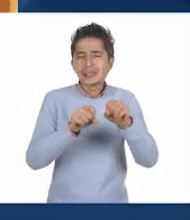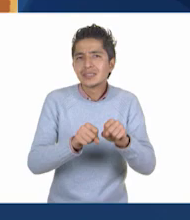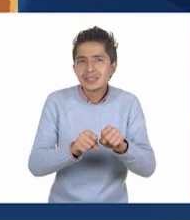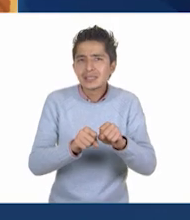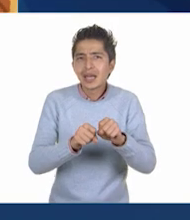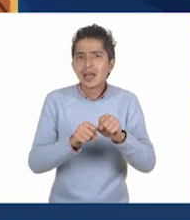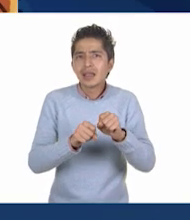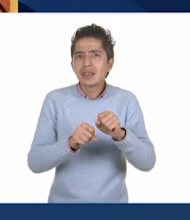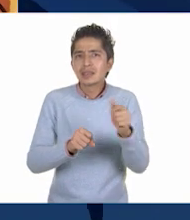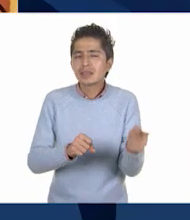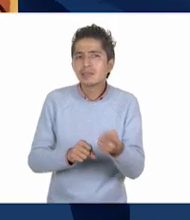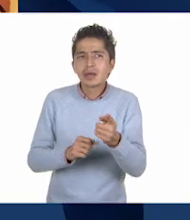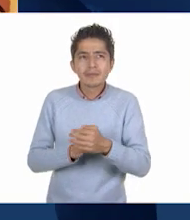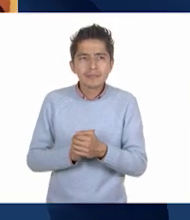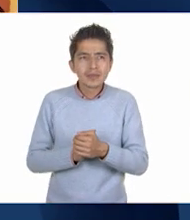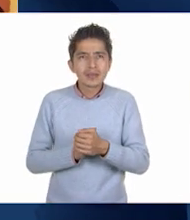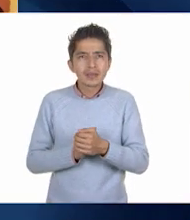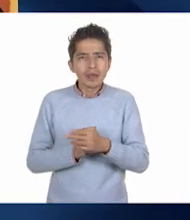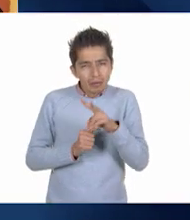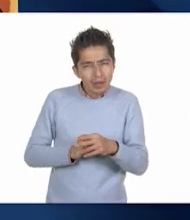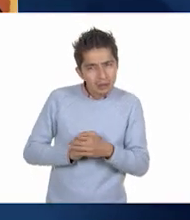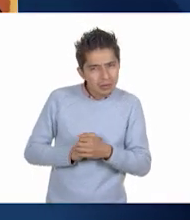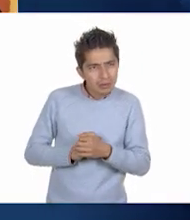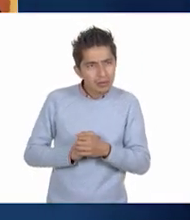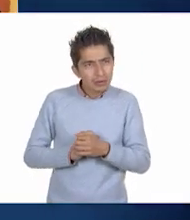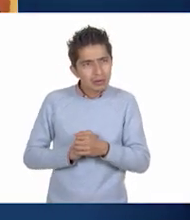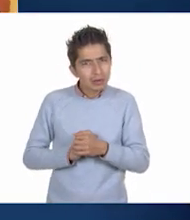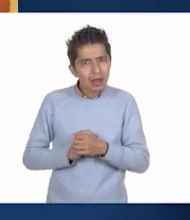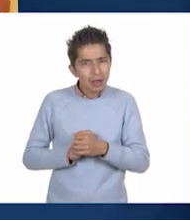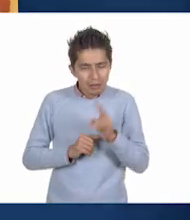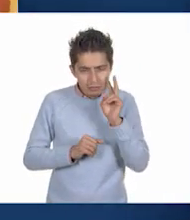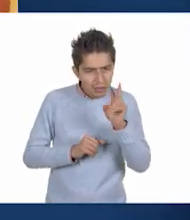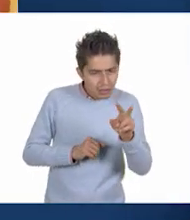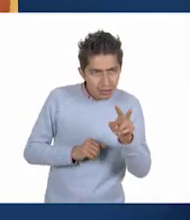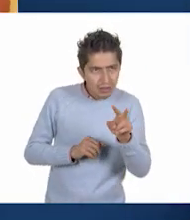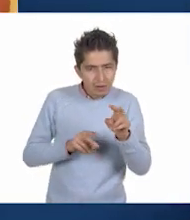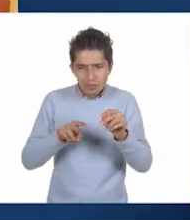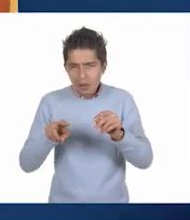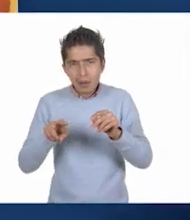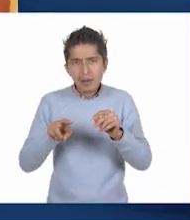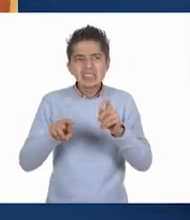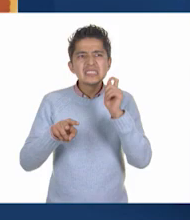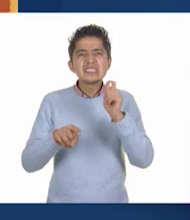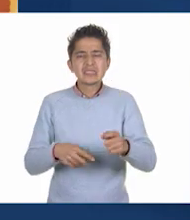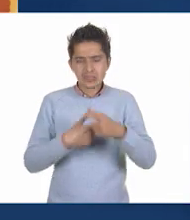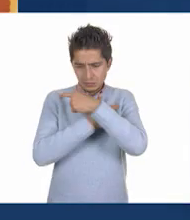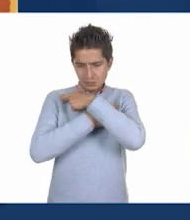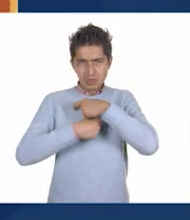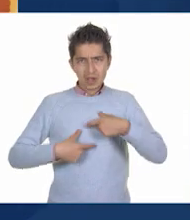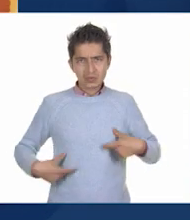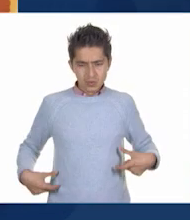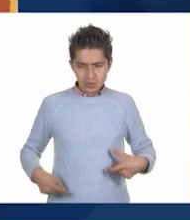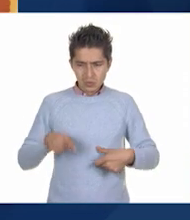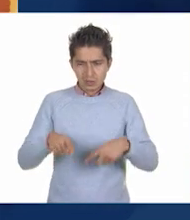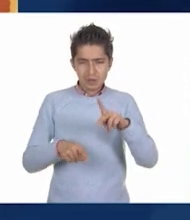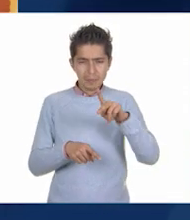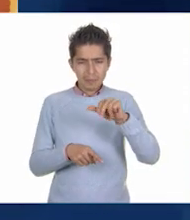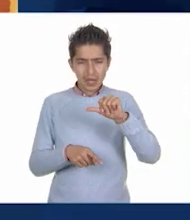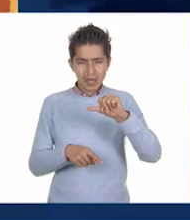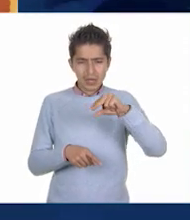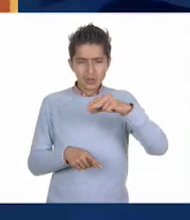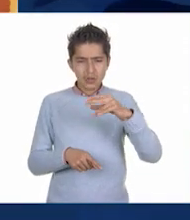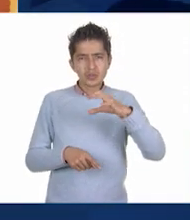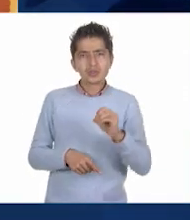premonitorias. La guerra, y Pancho Villa crecerá